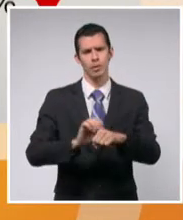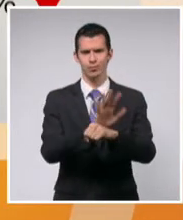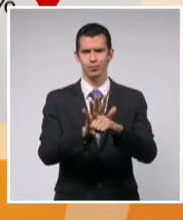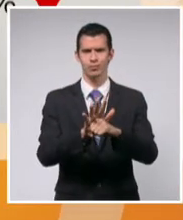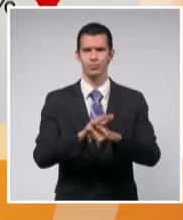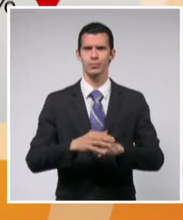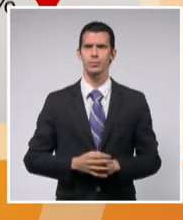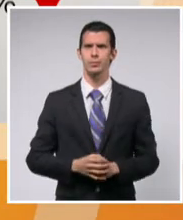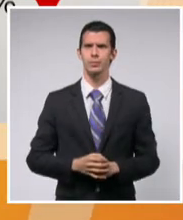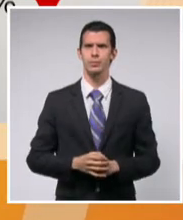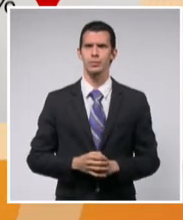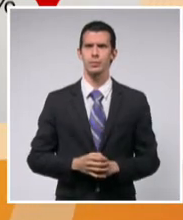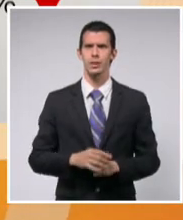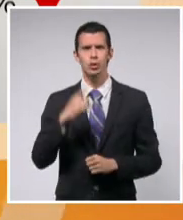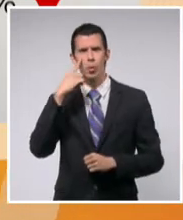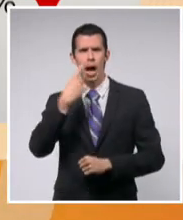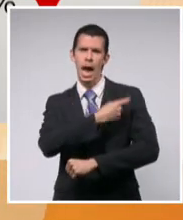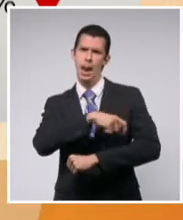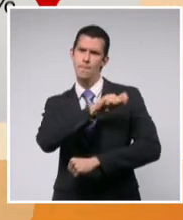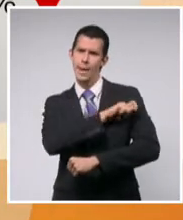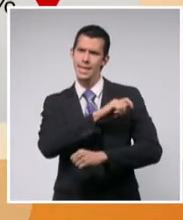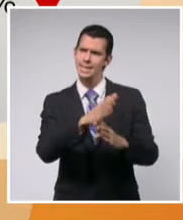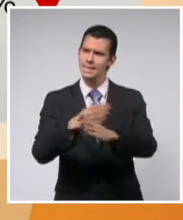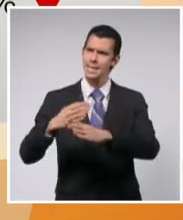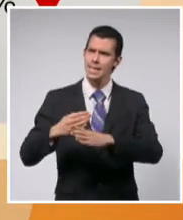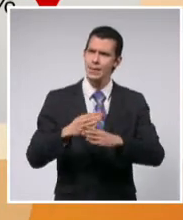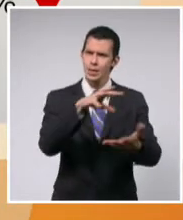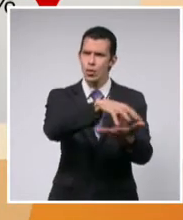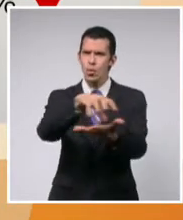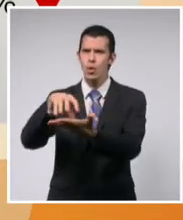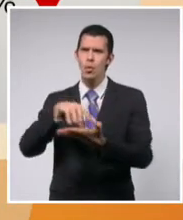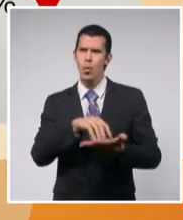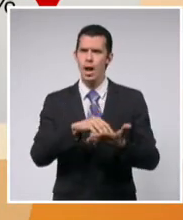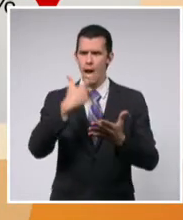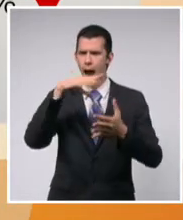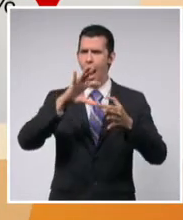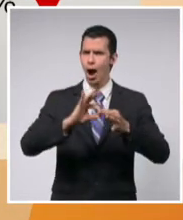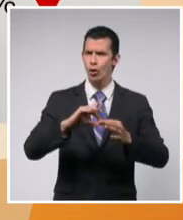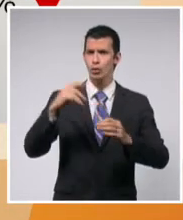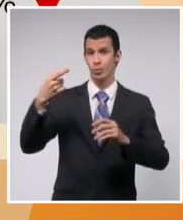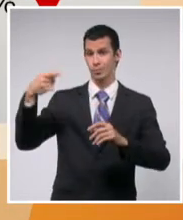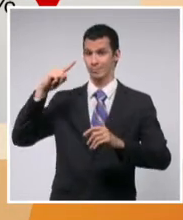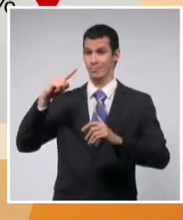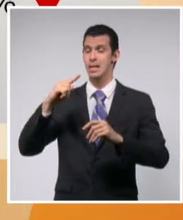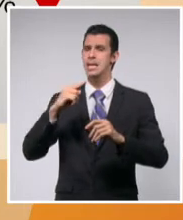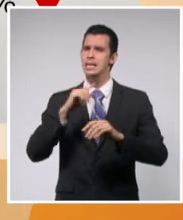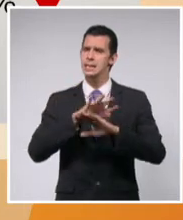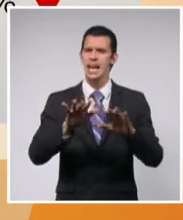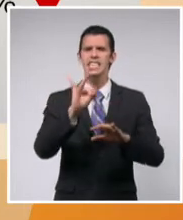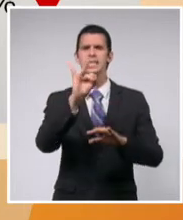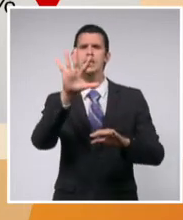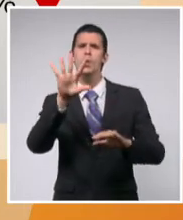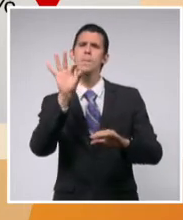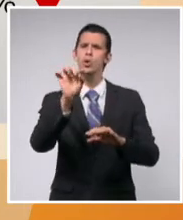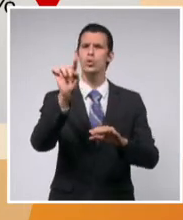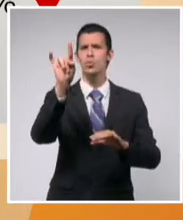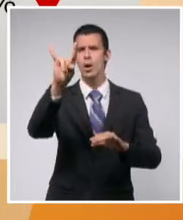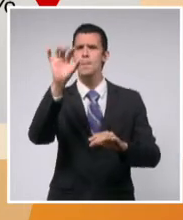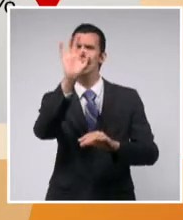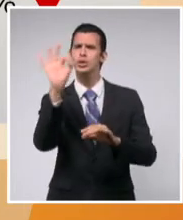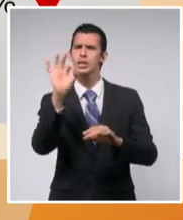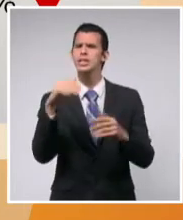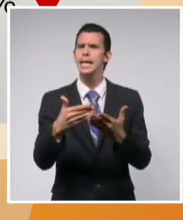24 millones de turistas internacionales en el pasado mes de agosto lo que supone un 75 punto 9% menos